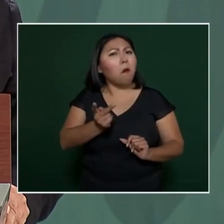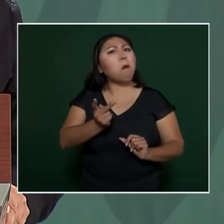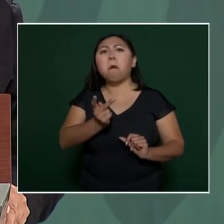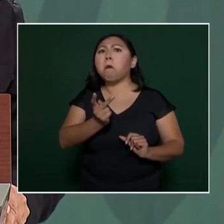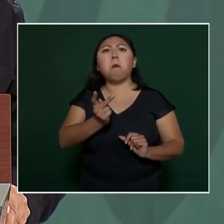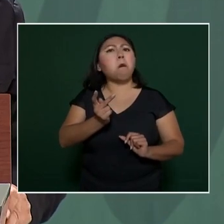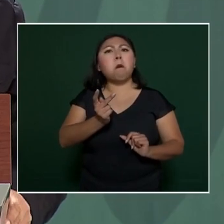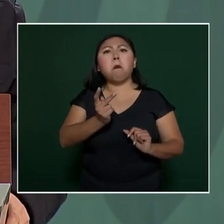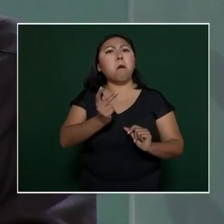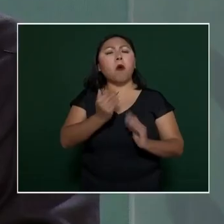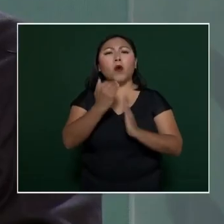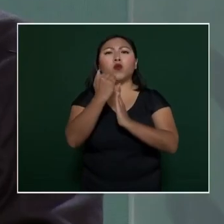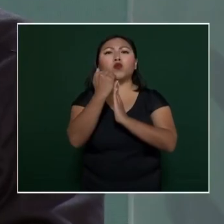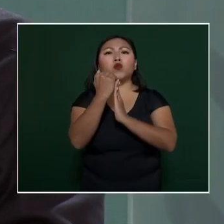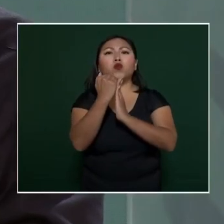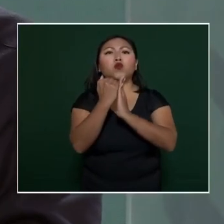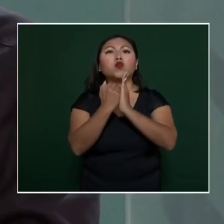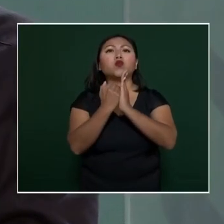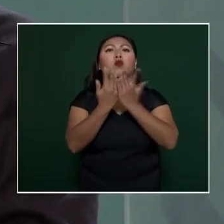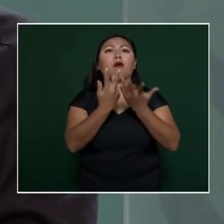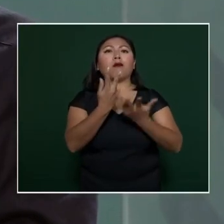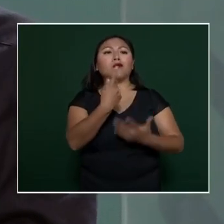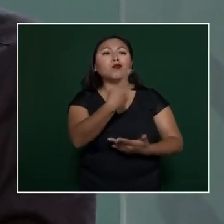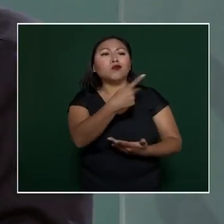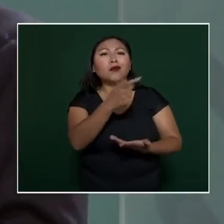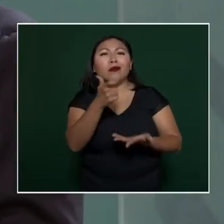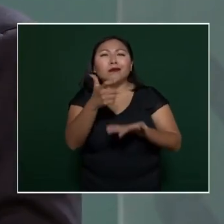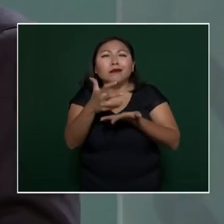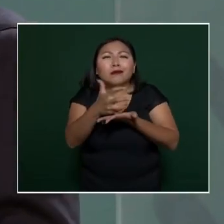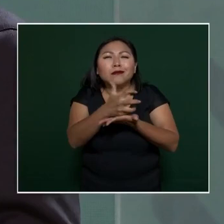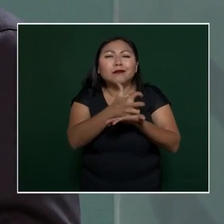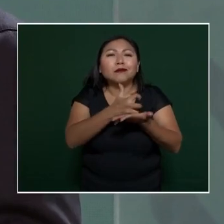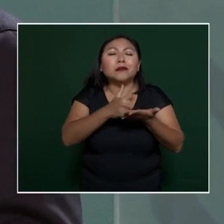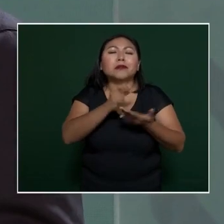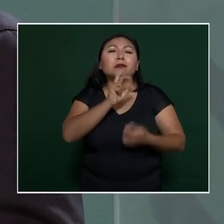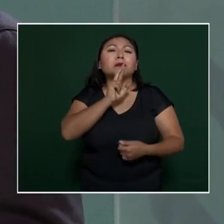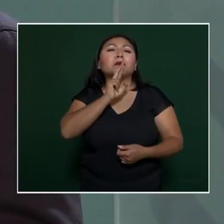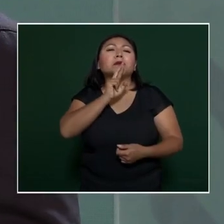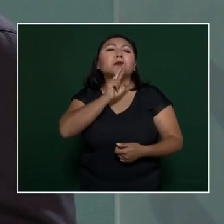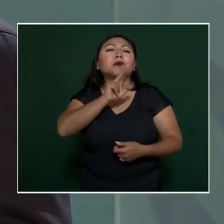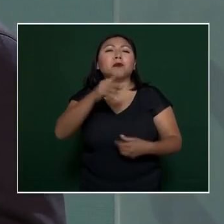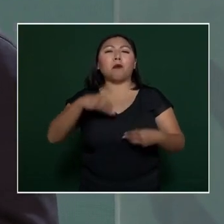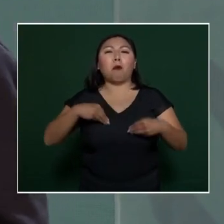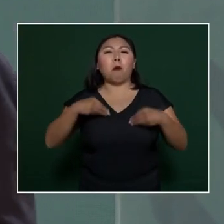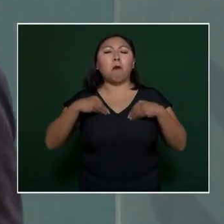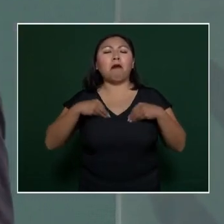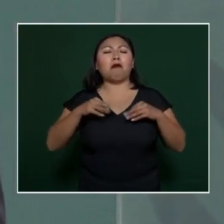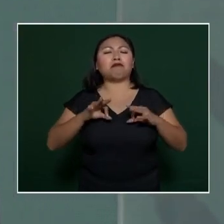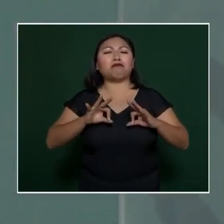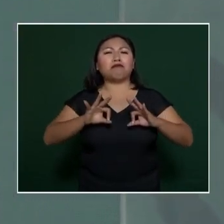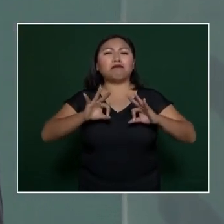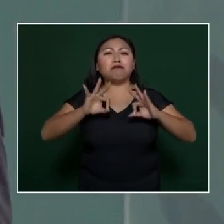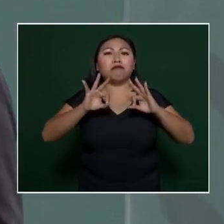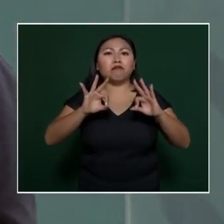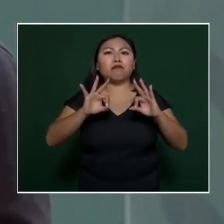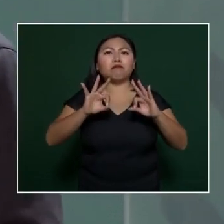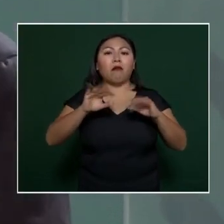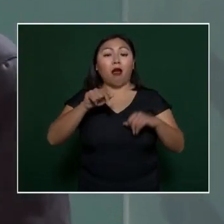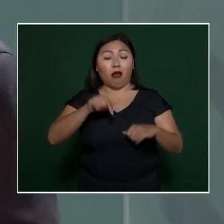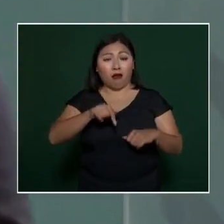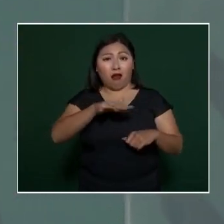a la gente sobre todo aquí ha habido más